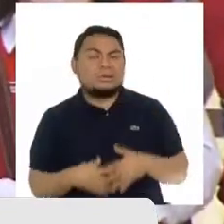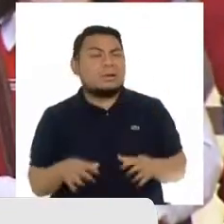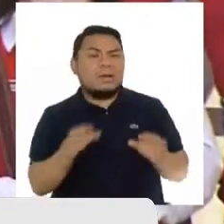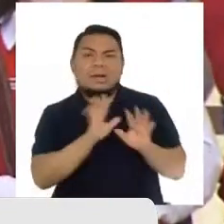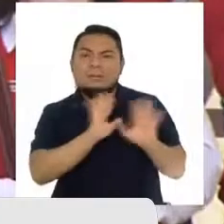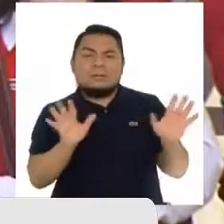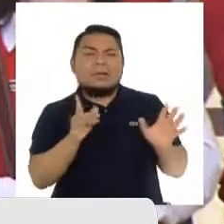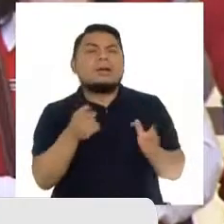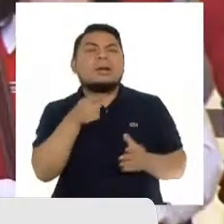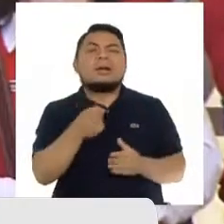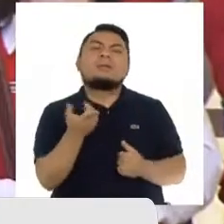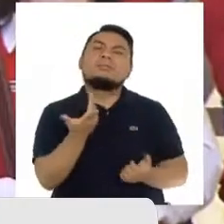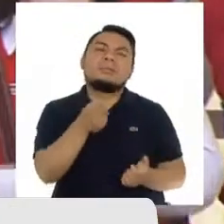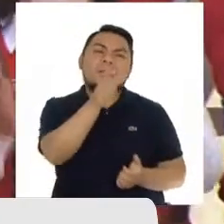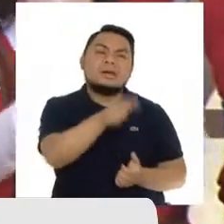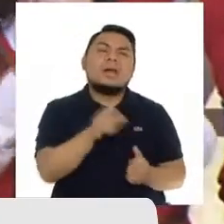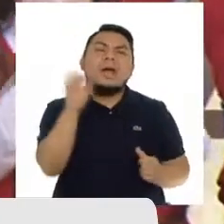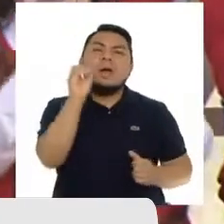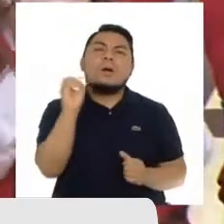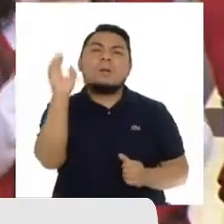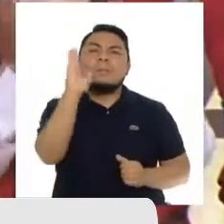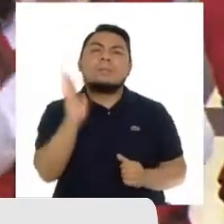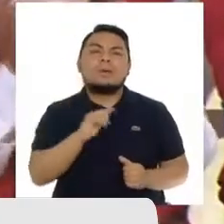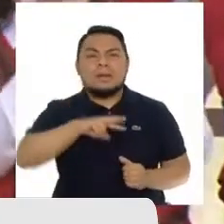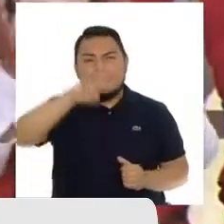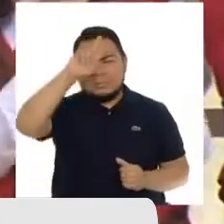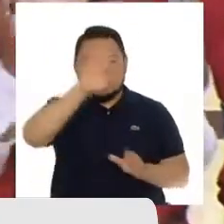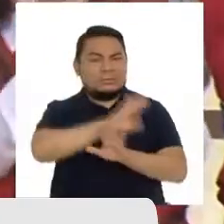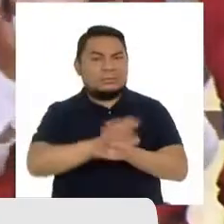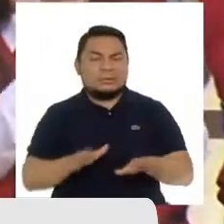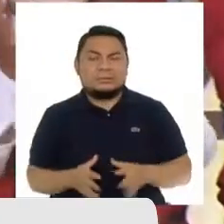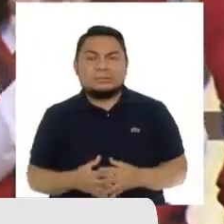hombres -un o deberes en el perú